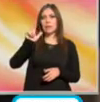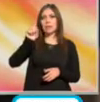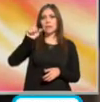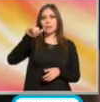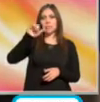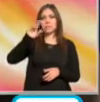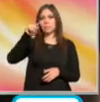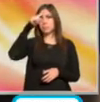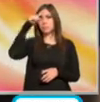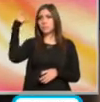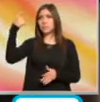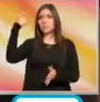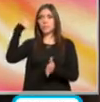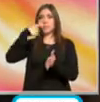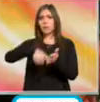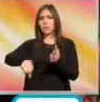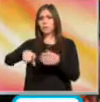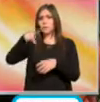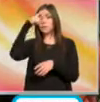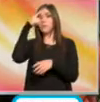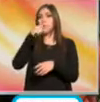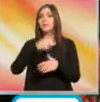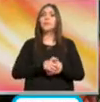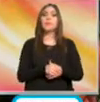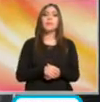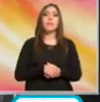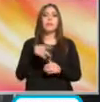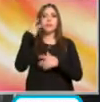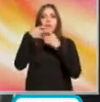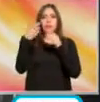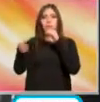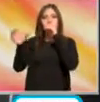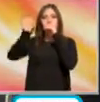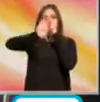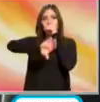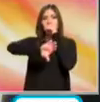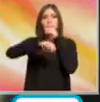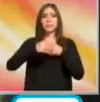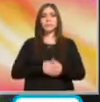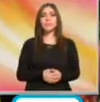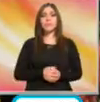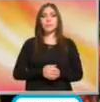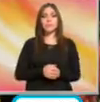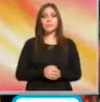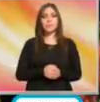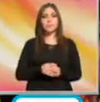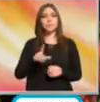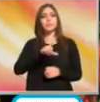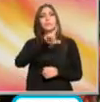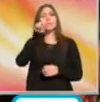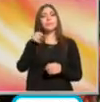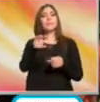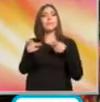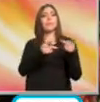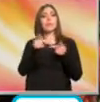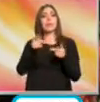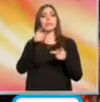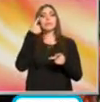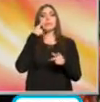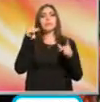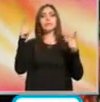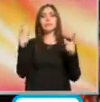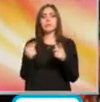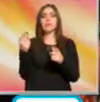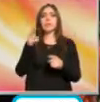súper, fácilmente, no hay ningún problema. Y lo vamos a vaciar. Ahora, para preparar nuestra reducción, lo que necesitamos es